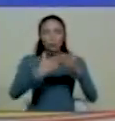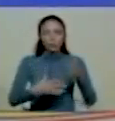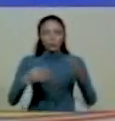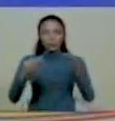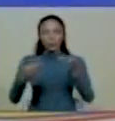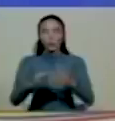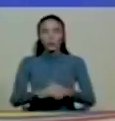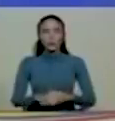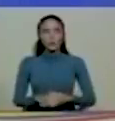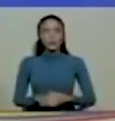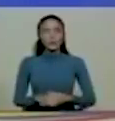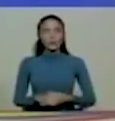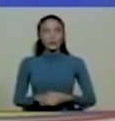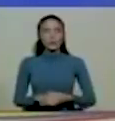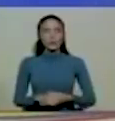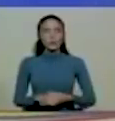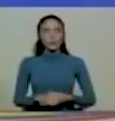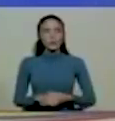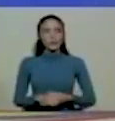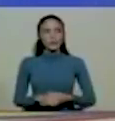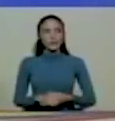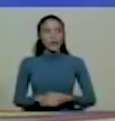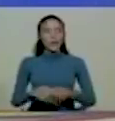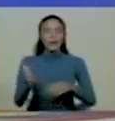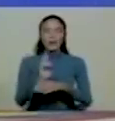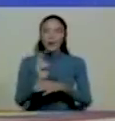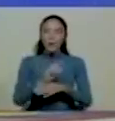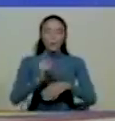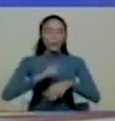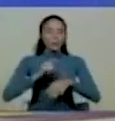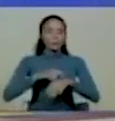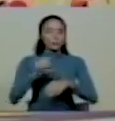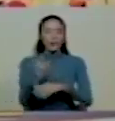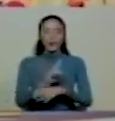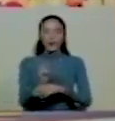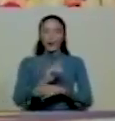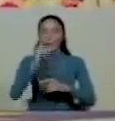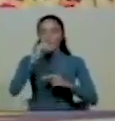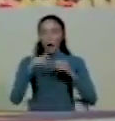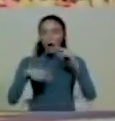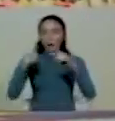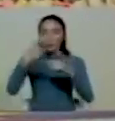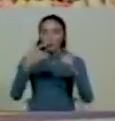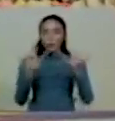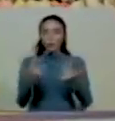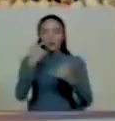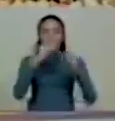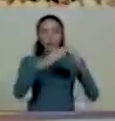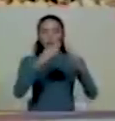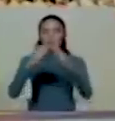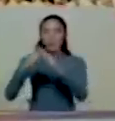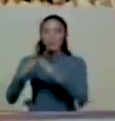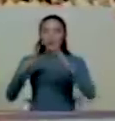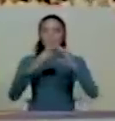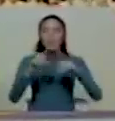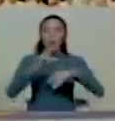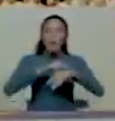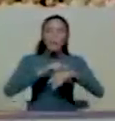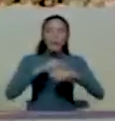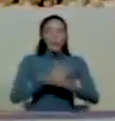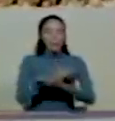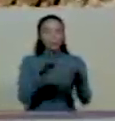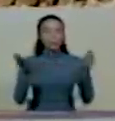otorgue de manera inmediata y progresiva durante este año y el próximo año vivienda a todos los médicos